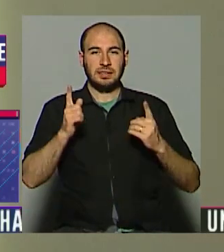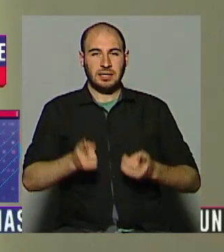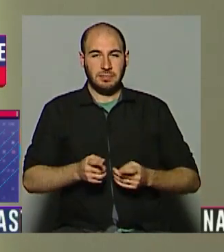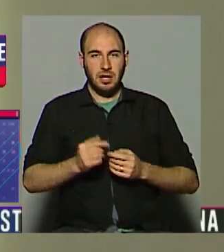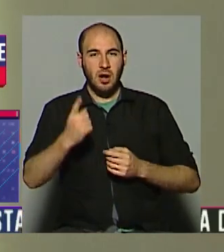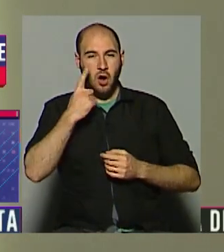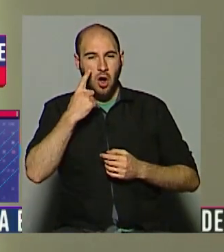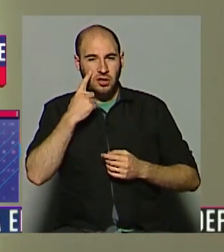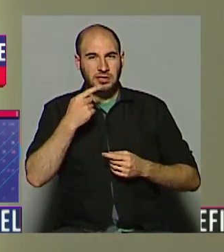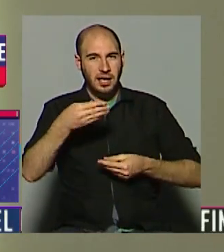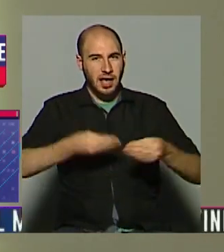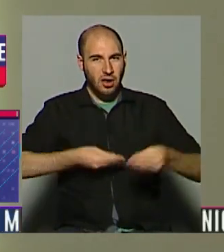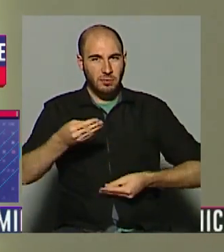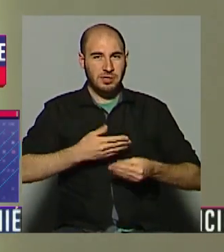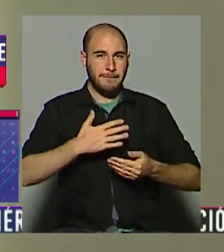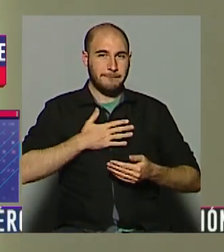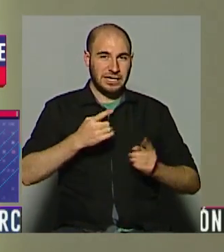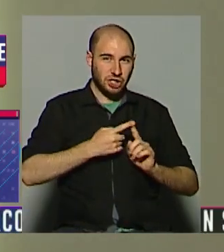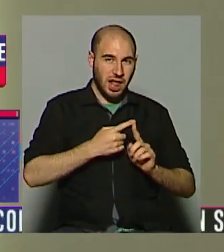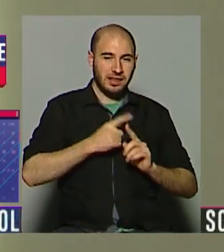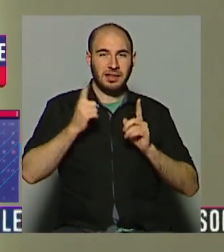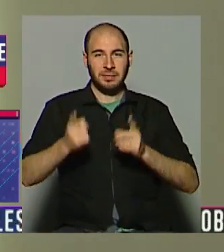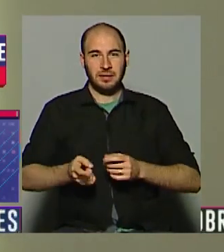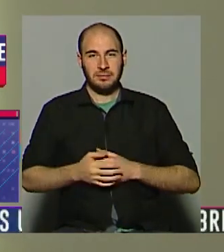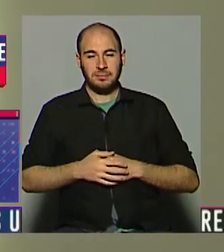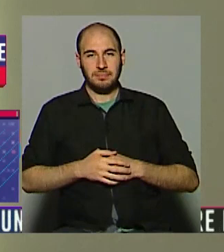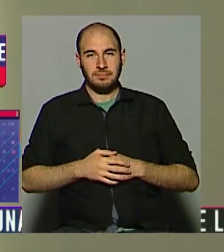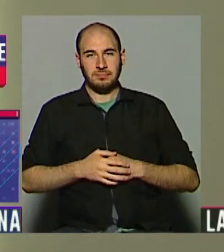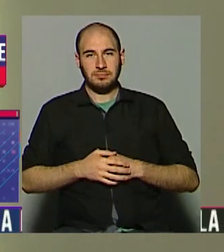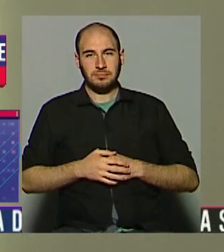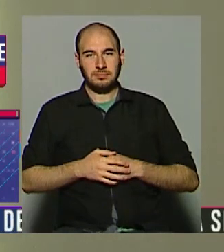el conocimiento de las finanzas, tanto personales como también